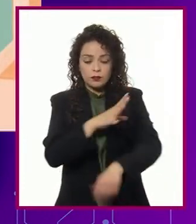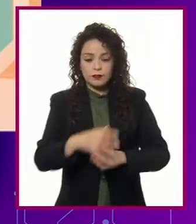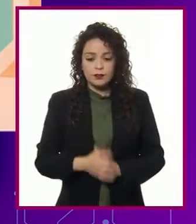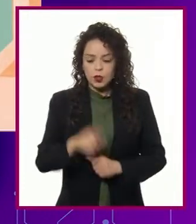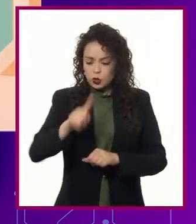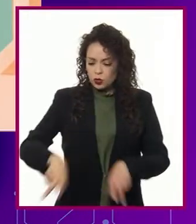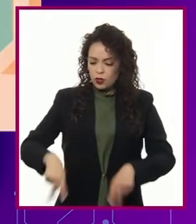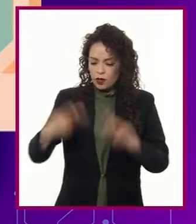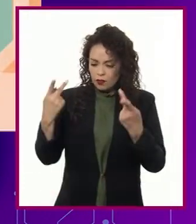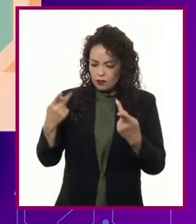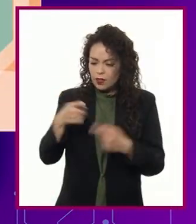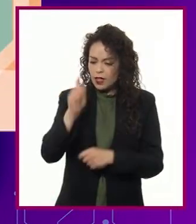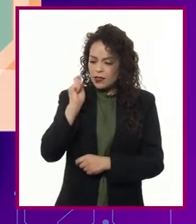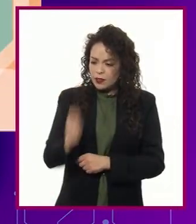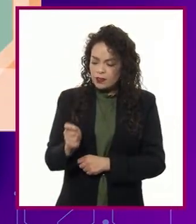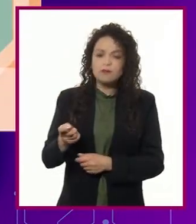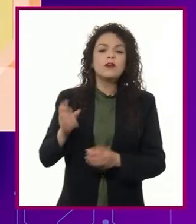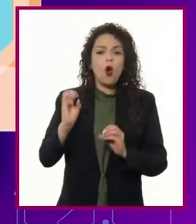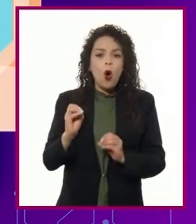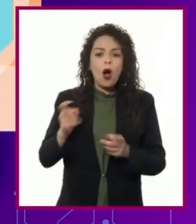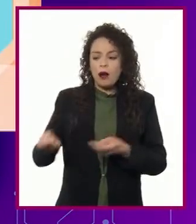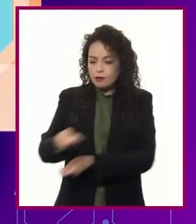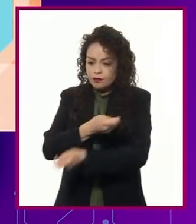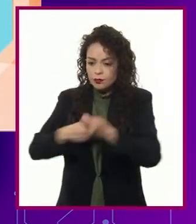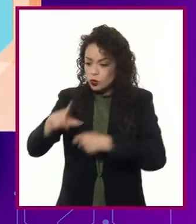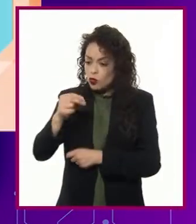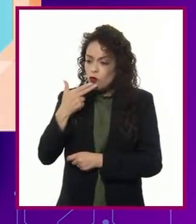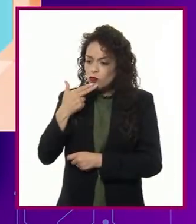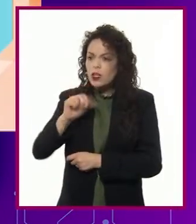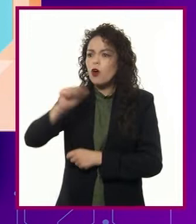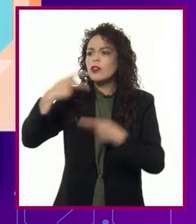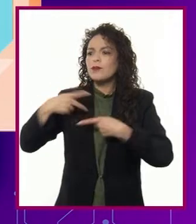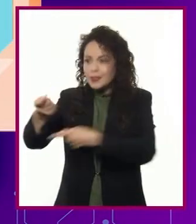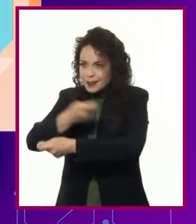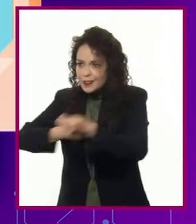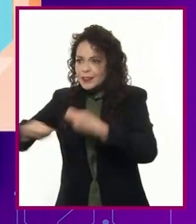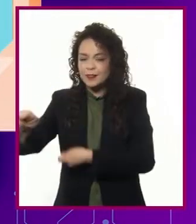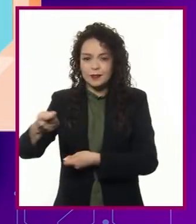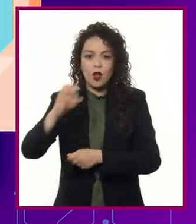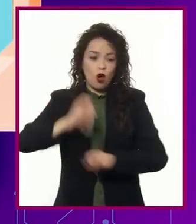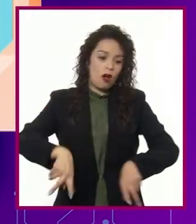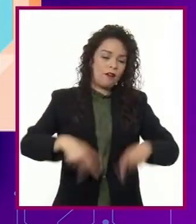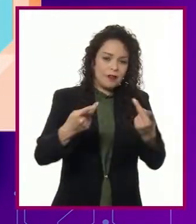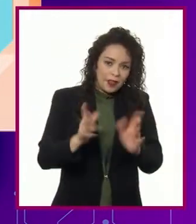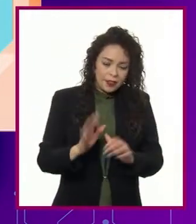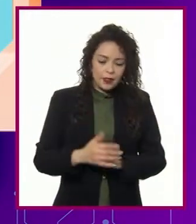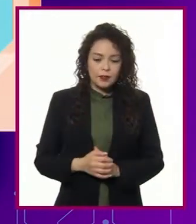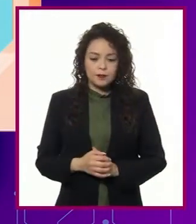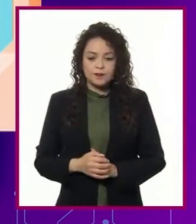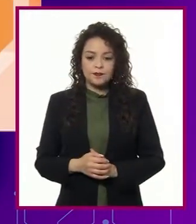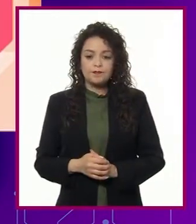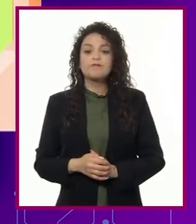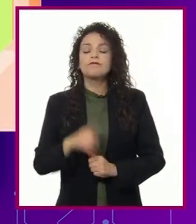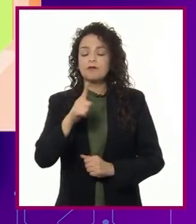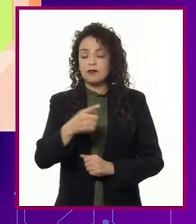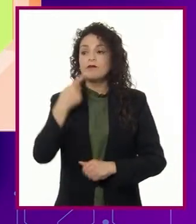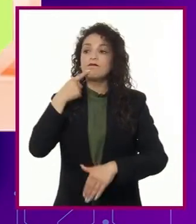garage, intercambia o dona lo que ya no usa. Denuncia las acciones que perjudiquen el medio